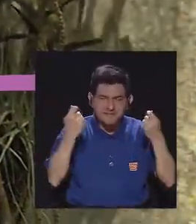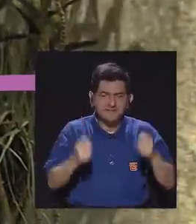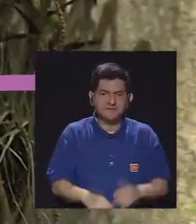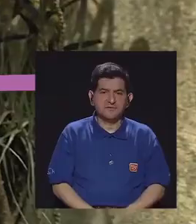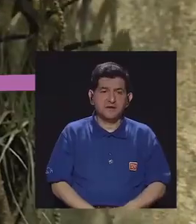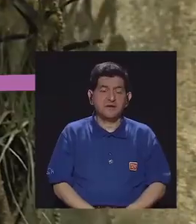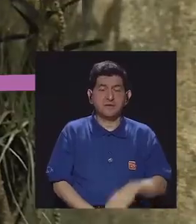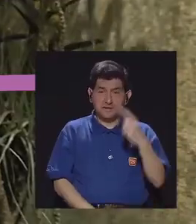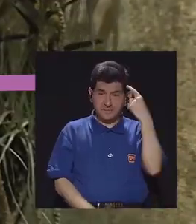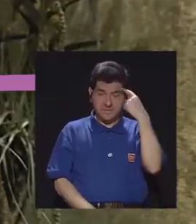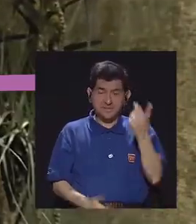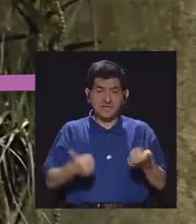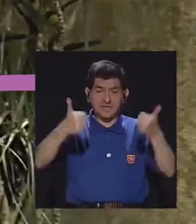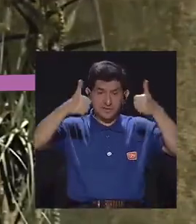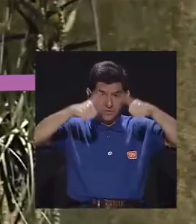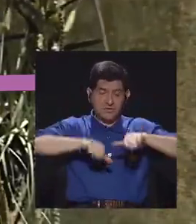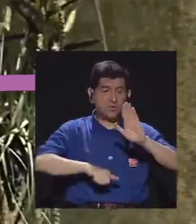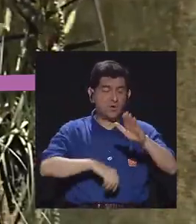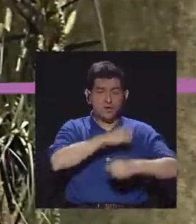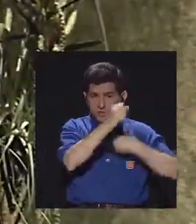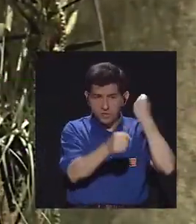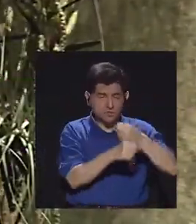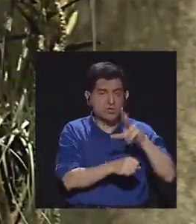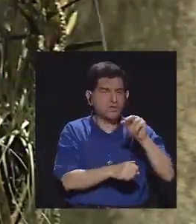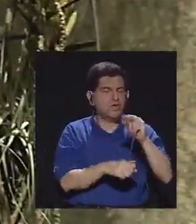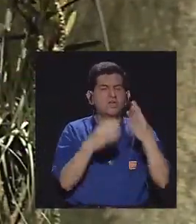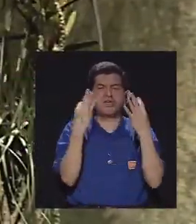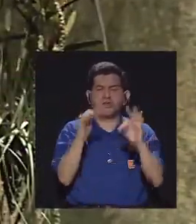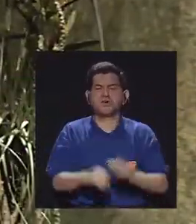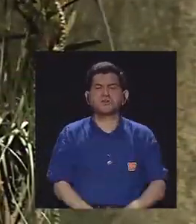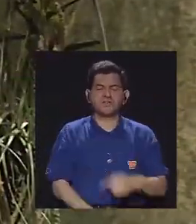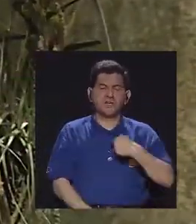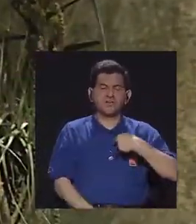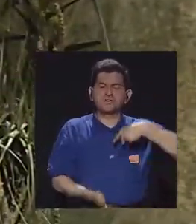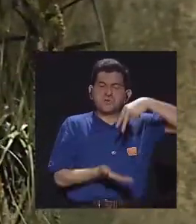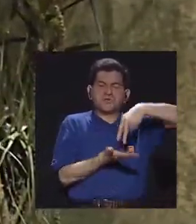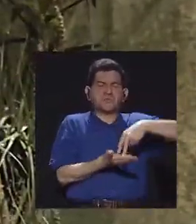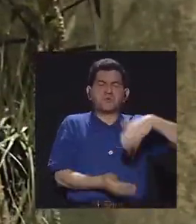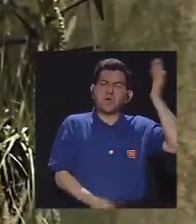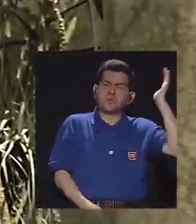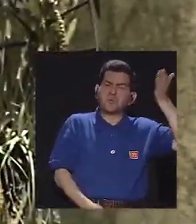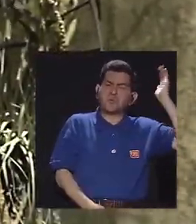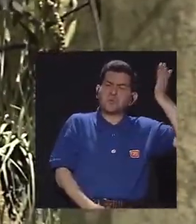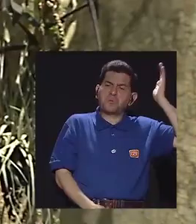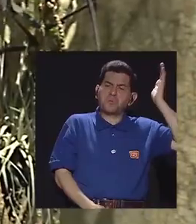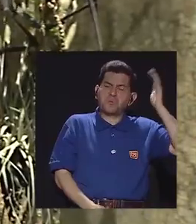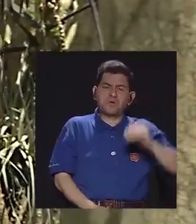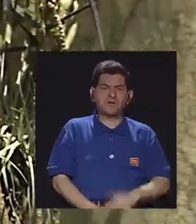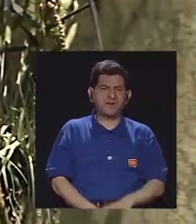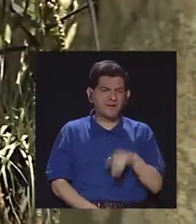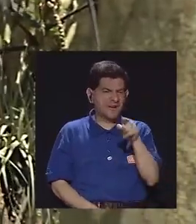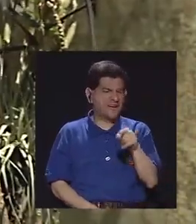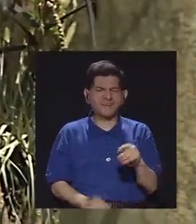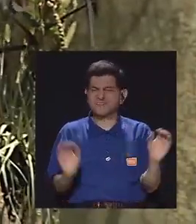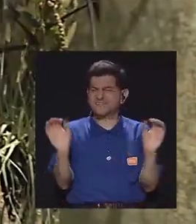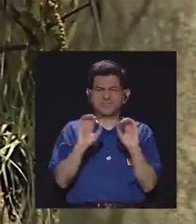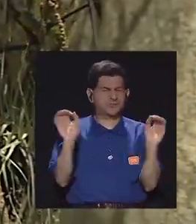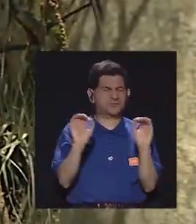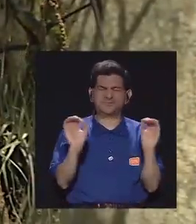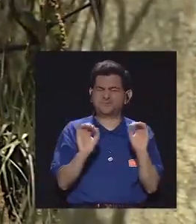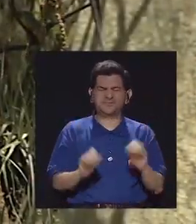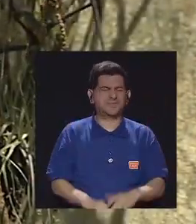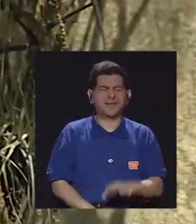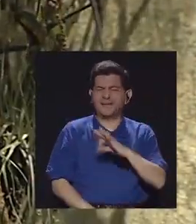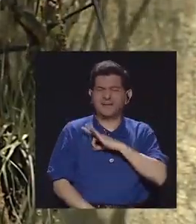festivales y todo eso más acorde a la edad de ellos, sino que llegar, pararme yo, dar charlas, y que eso no les va a dejar